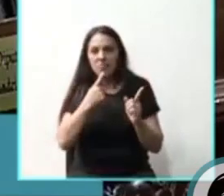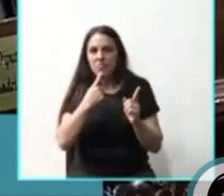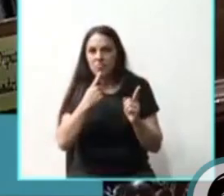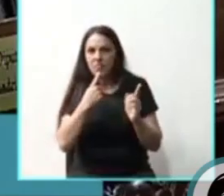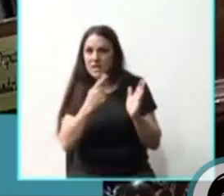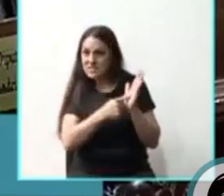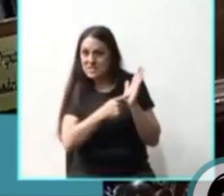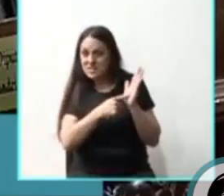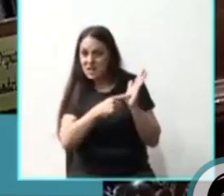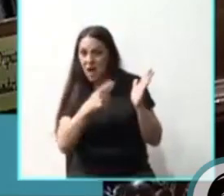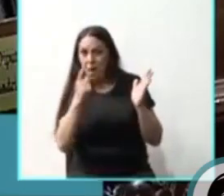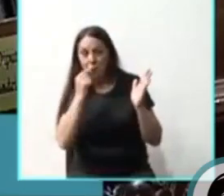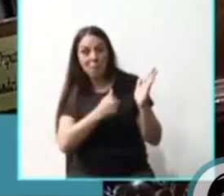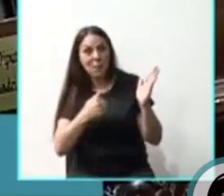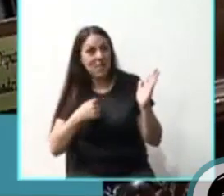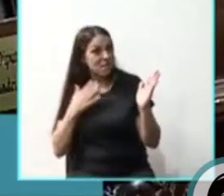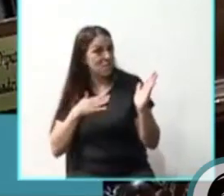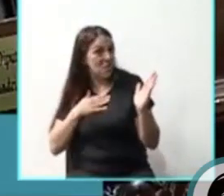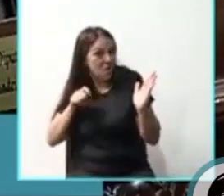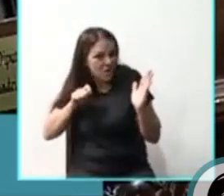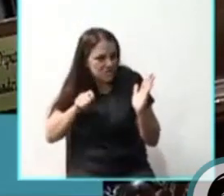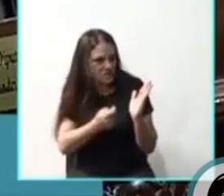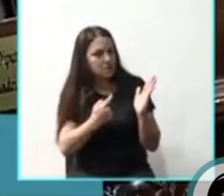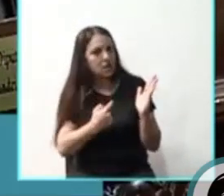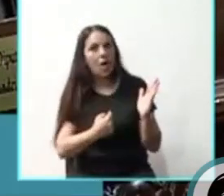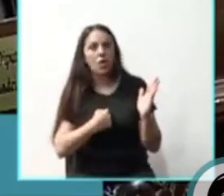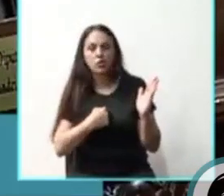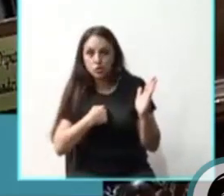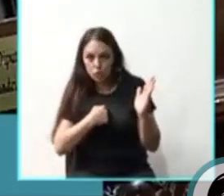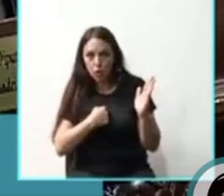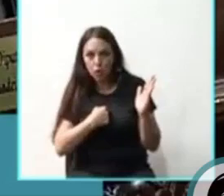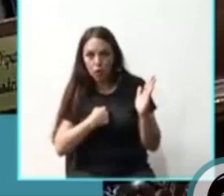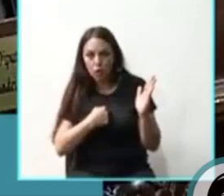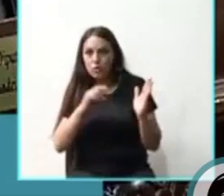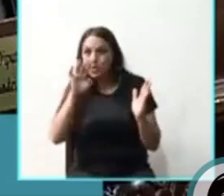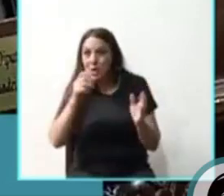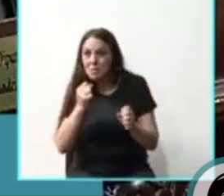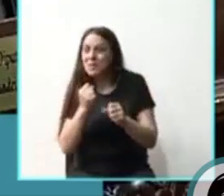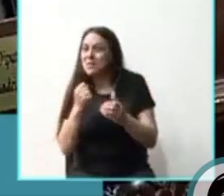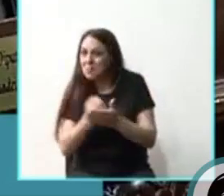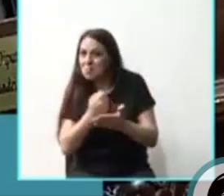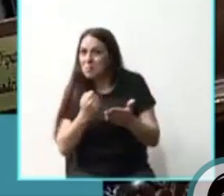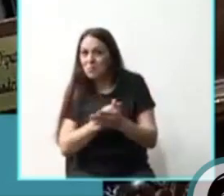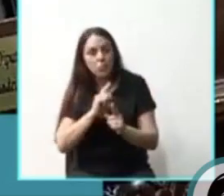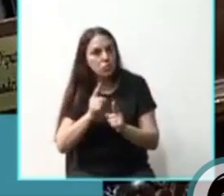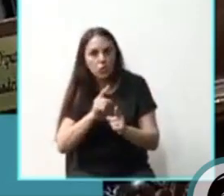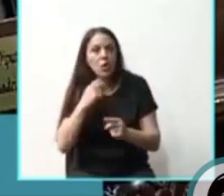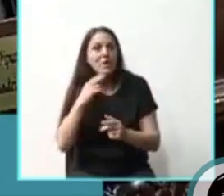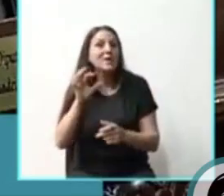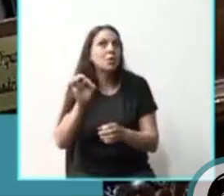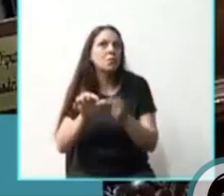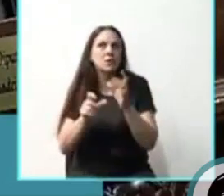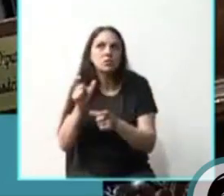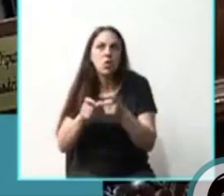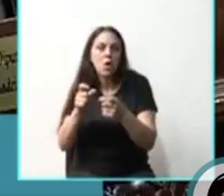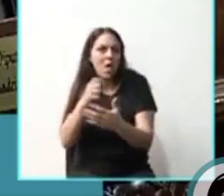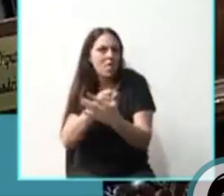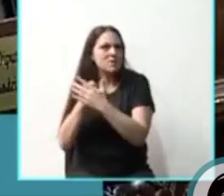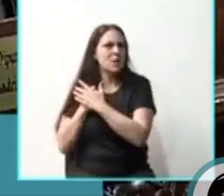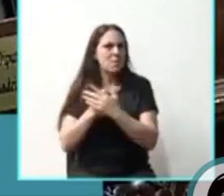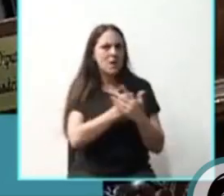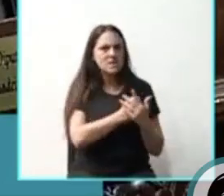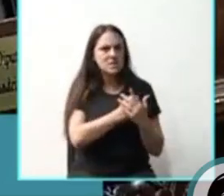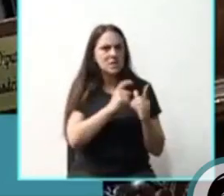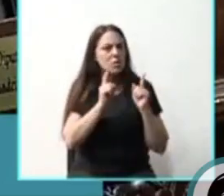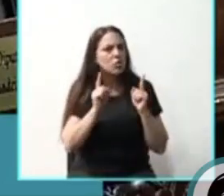asesinados algo que no solo hice yo que tuvimos que hacer todos los hijos desaparecidos todos los familiares de